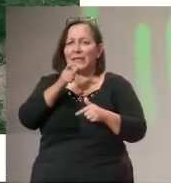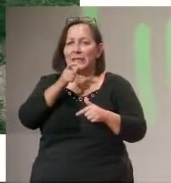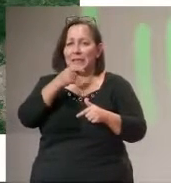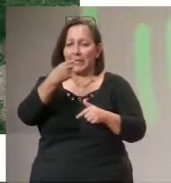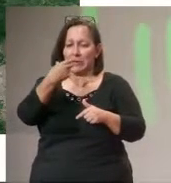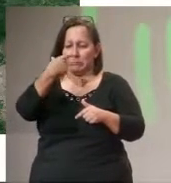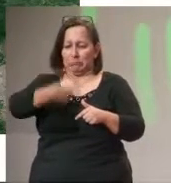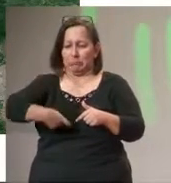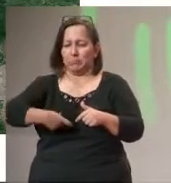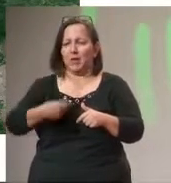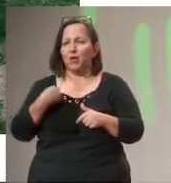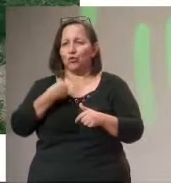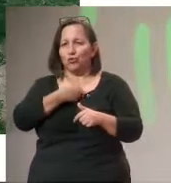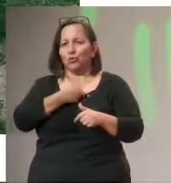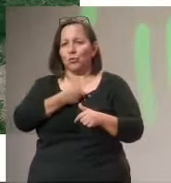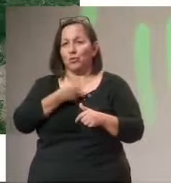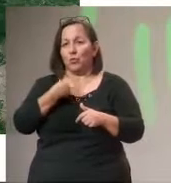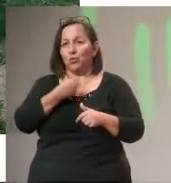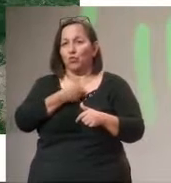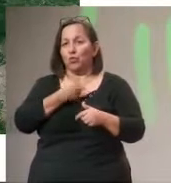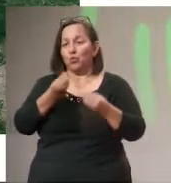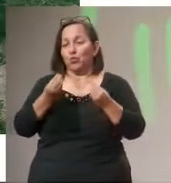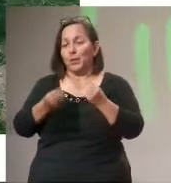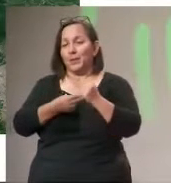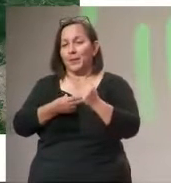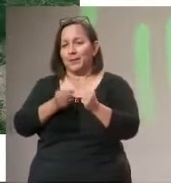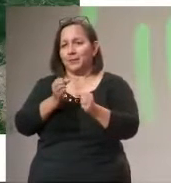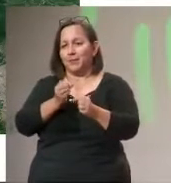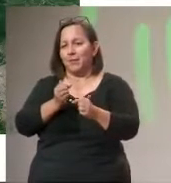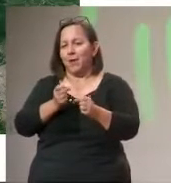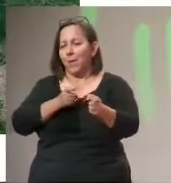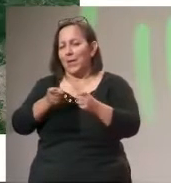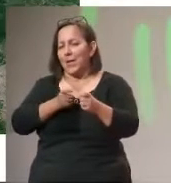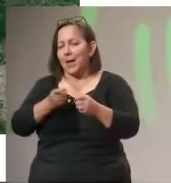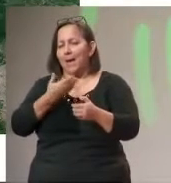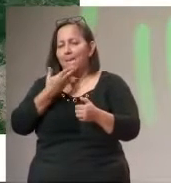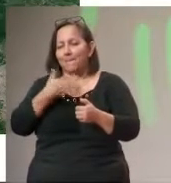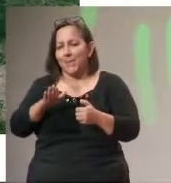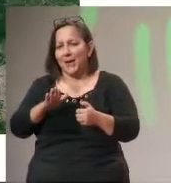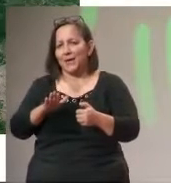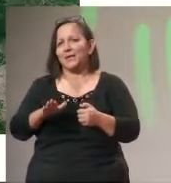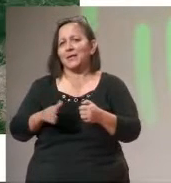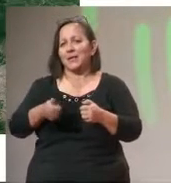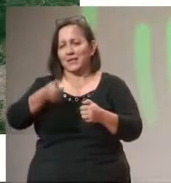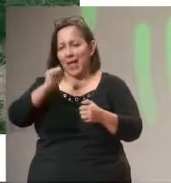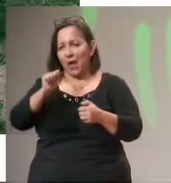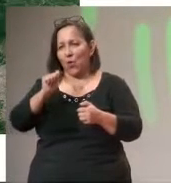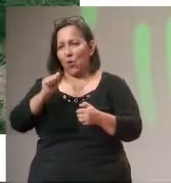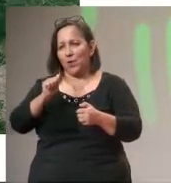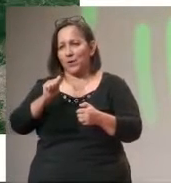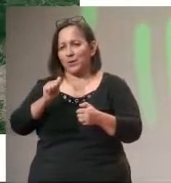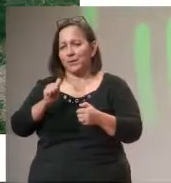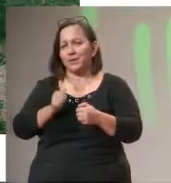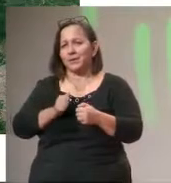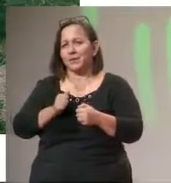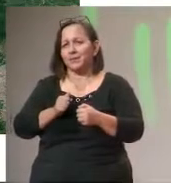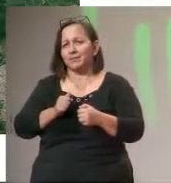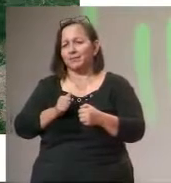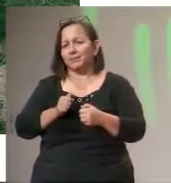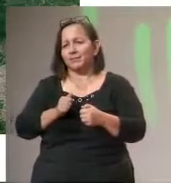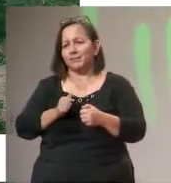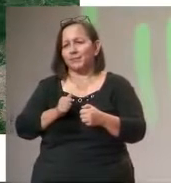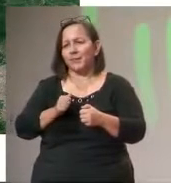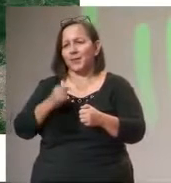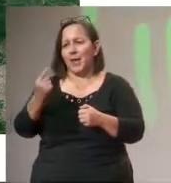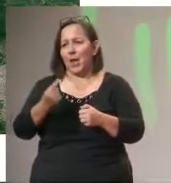mismos. El mal manejo de las aguas residuales es el principal contaminante actualmente del nitrato. Parece tal vez